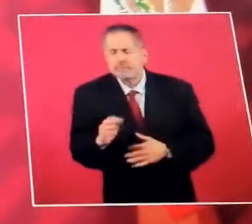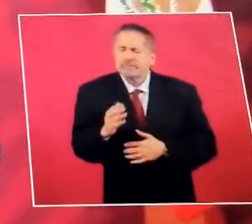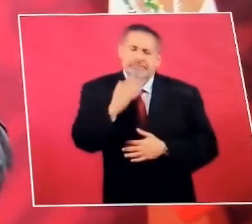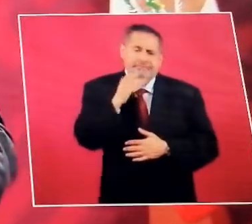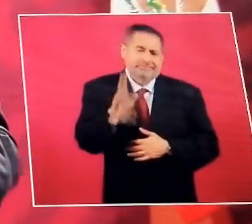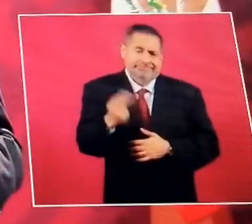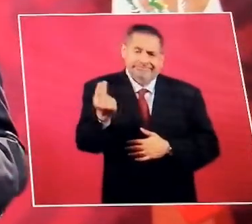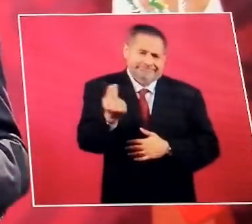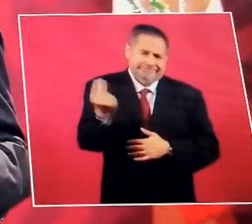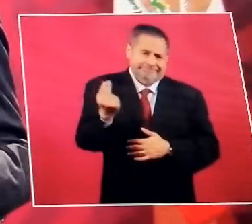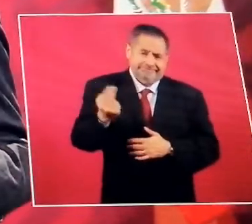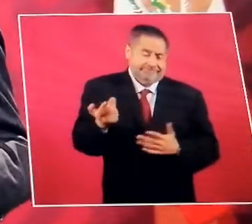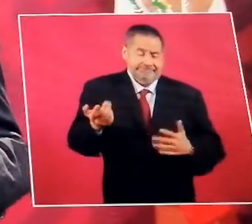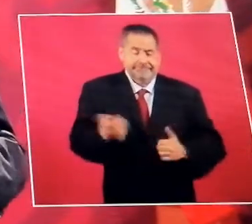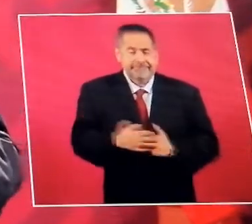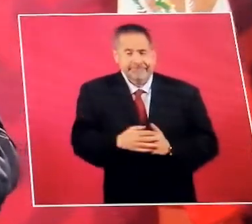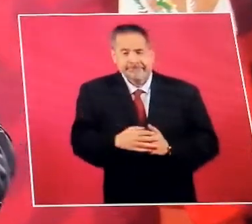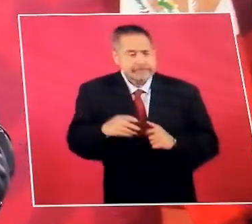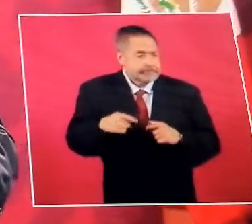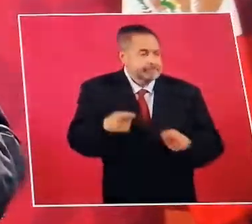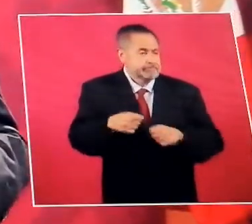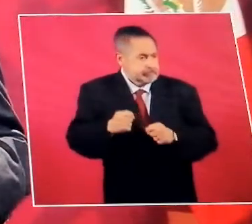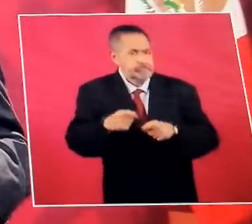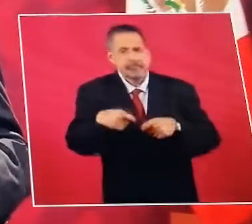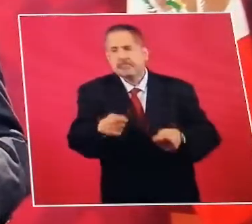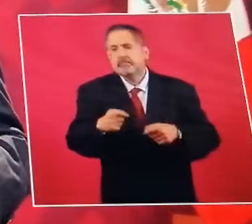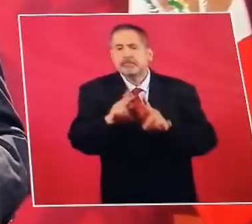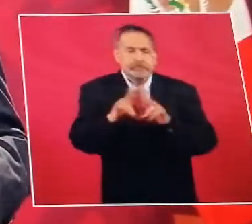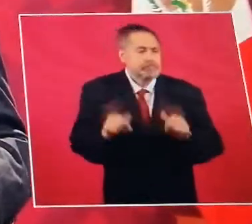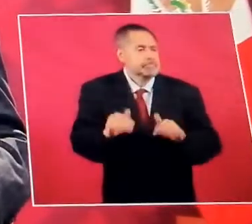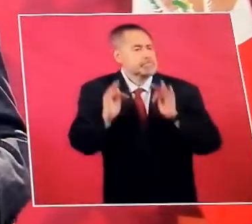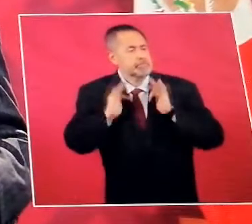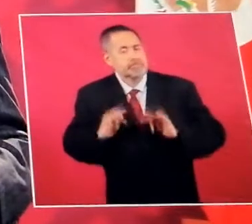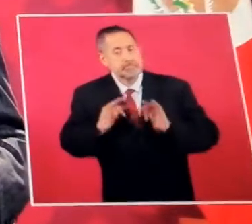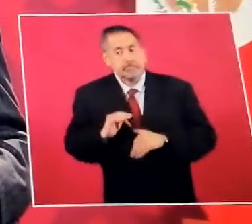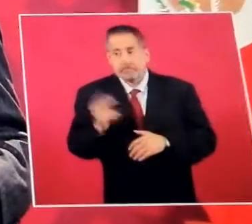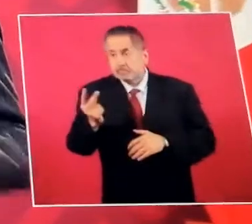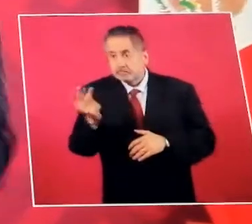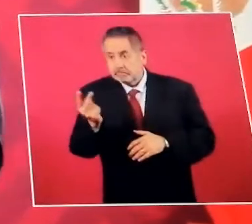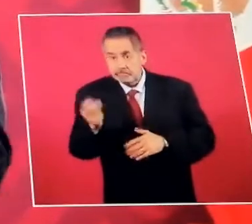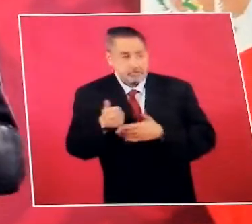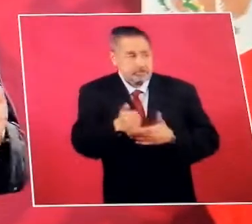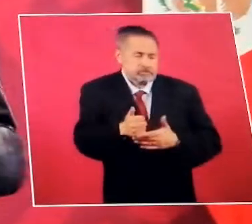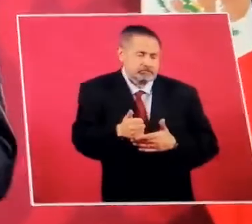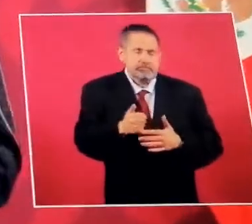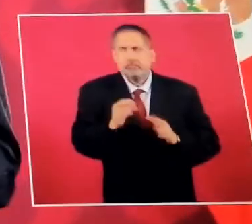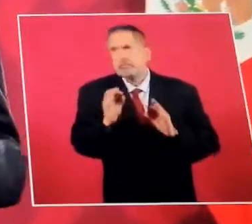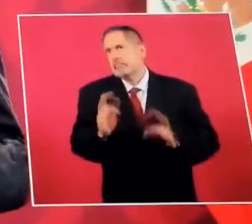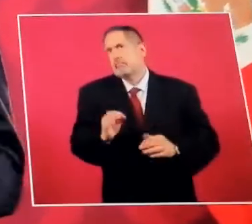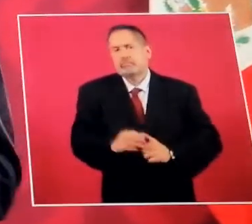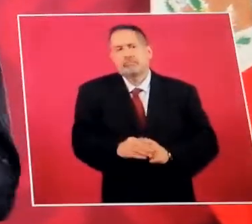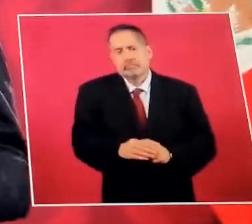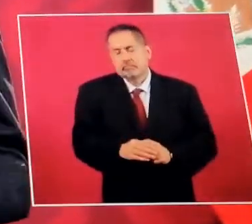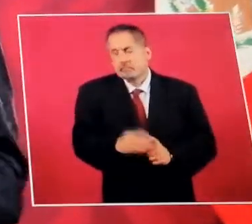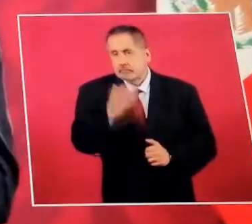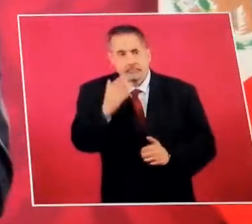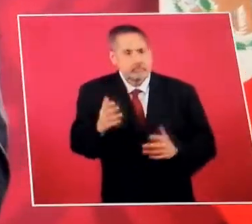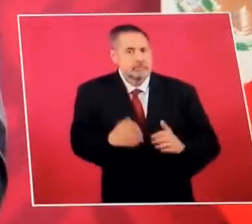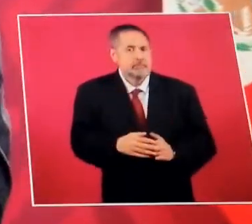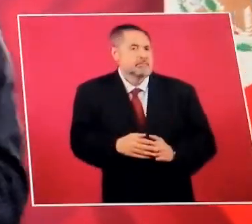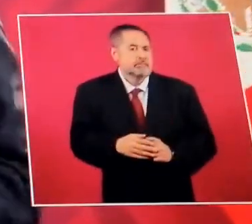necesidad que tenemos de garantizar la paz y la tranquilidad, pues es no